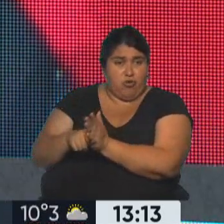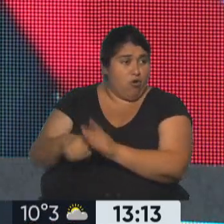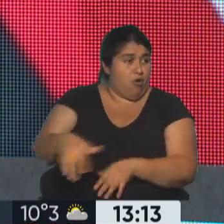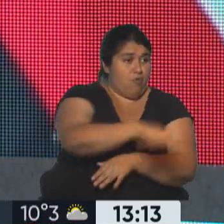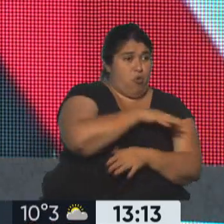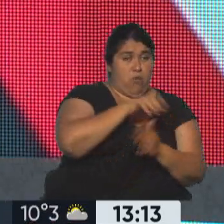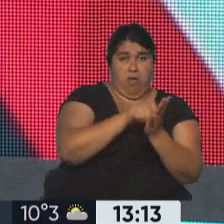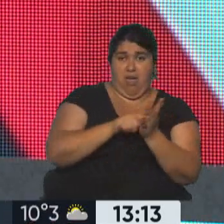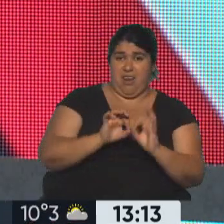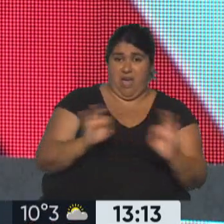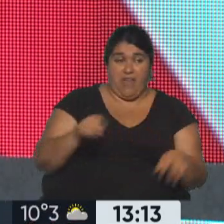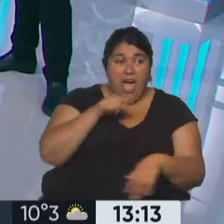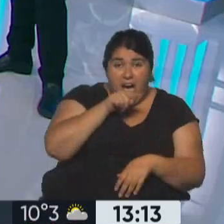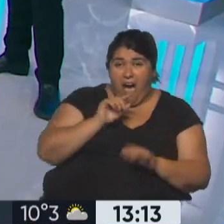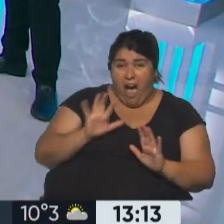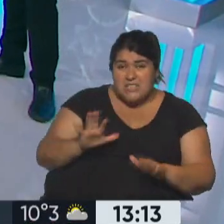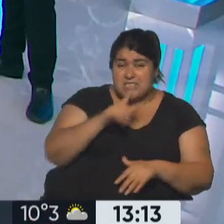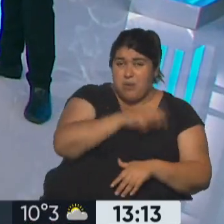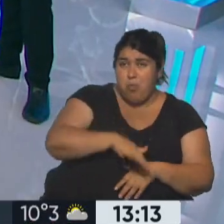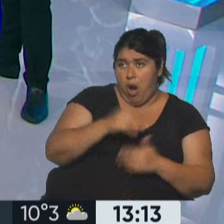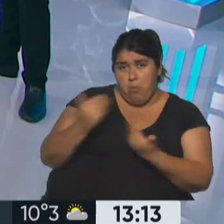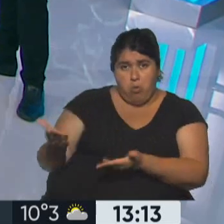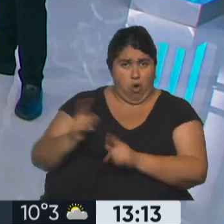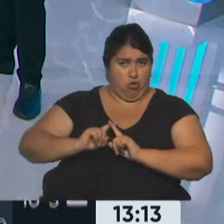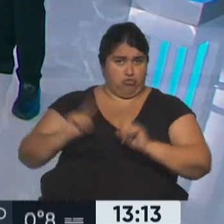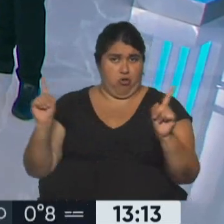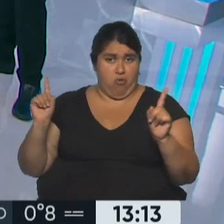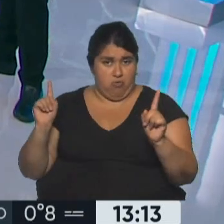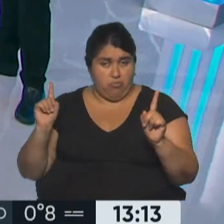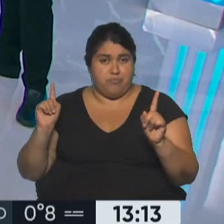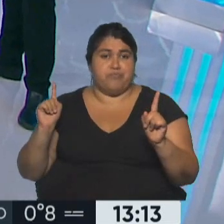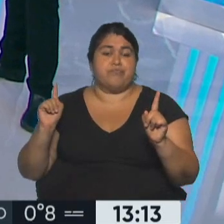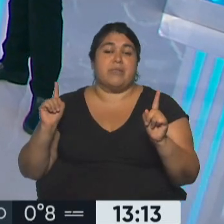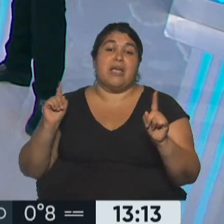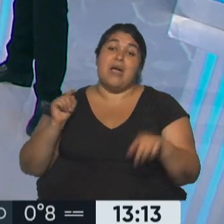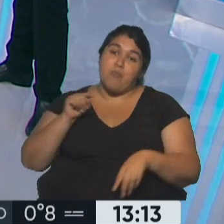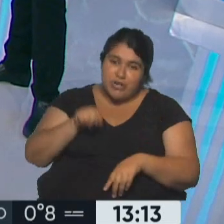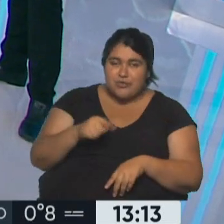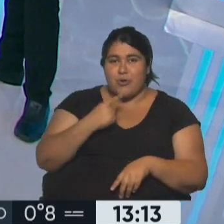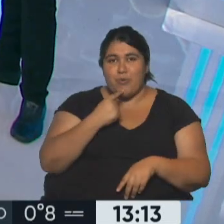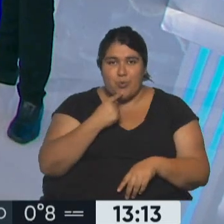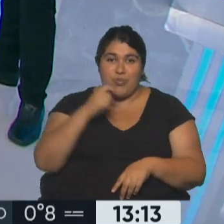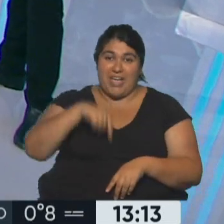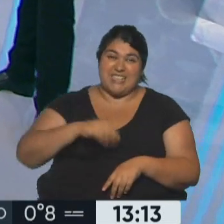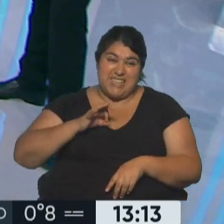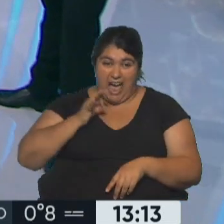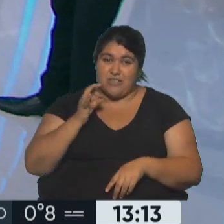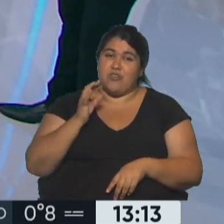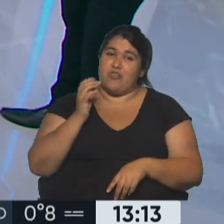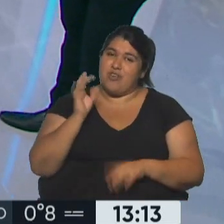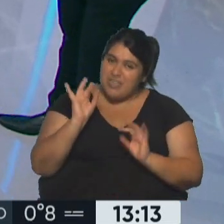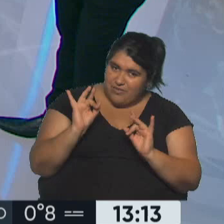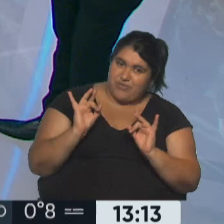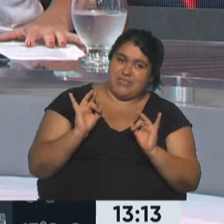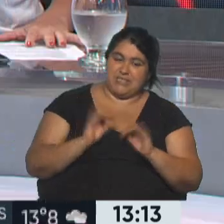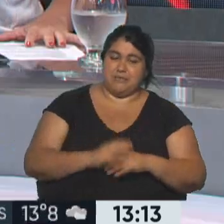logra enamorar, que me parece que esta es como la otra carta que puede llegar a jugar Boric este año. El tema ahí es que la otra, el estilo de